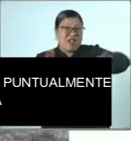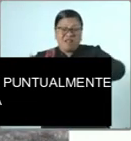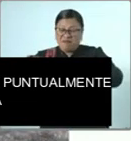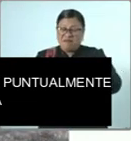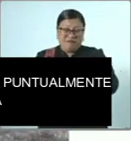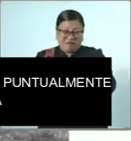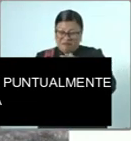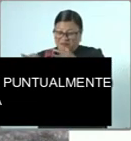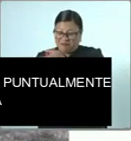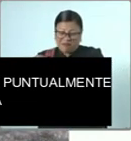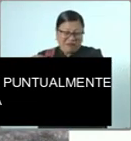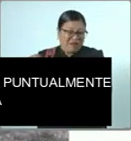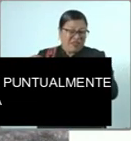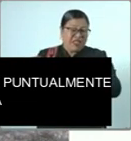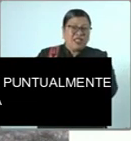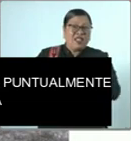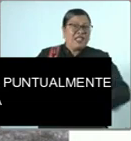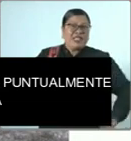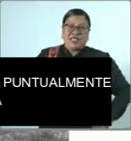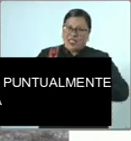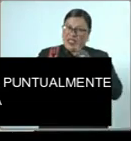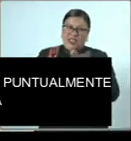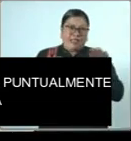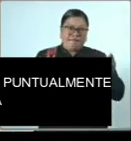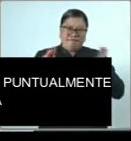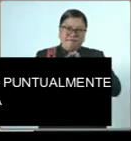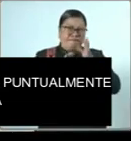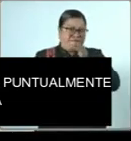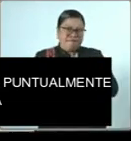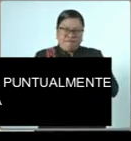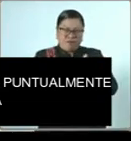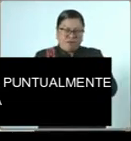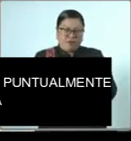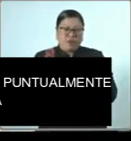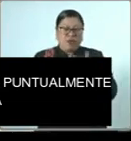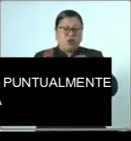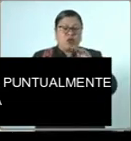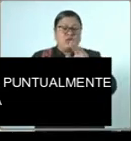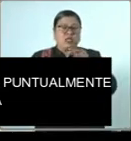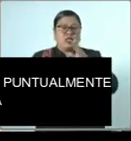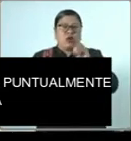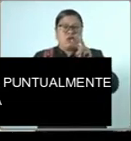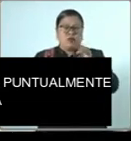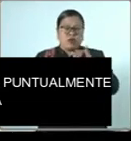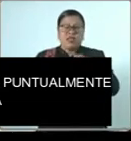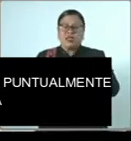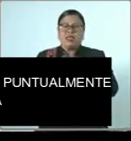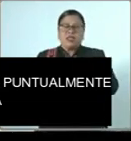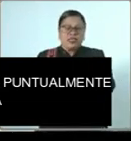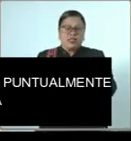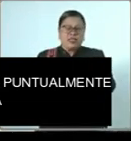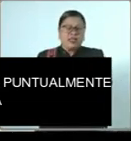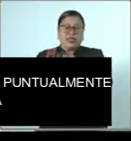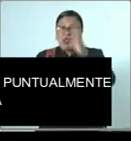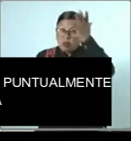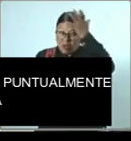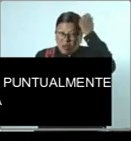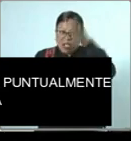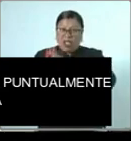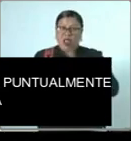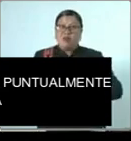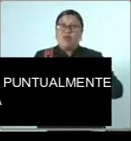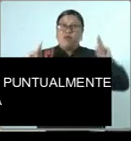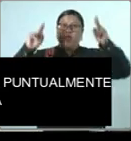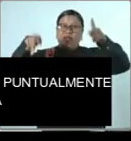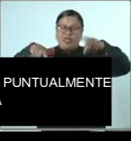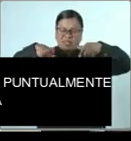este momento no hay paso. En San Juan Ichicobi, la comunidad de José María Morelos tenía un puente colgante que se